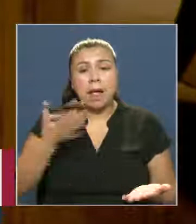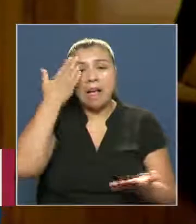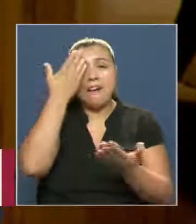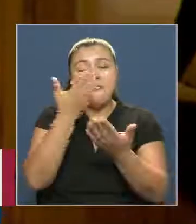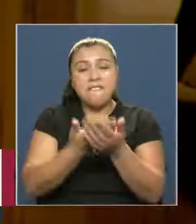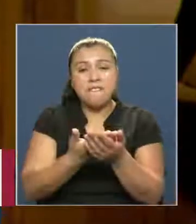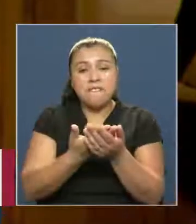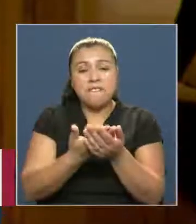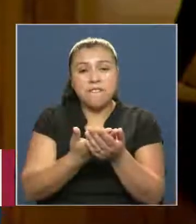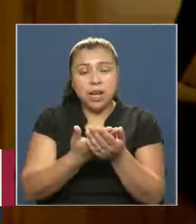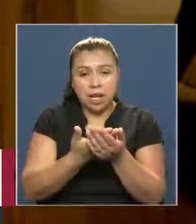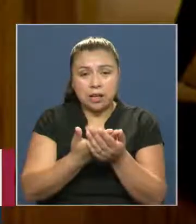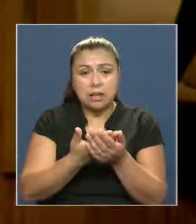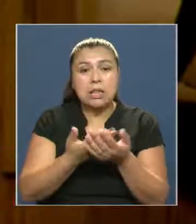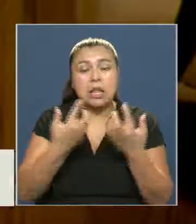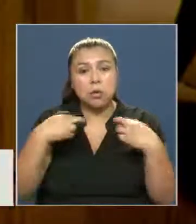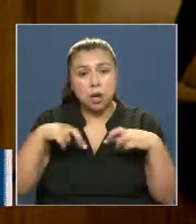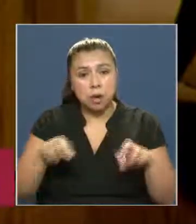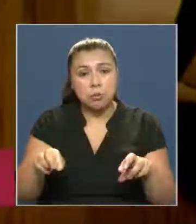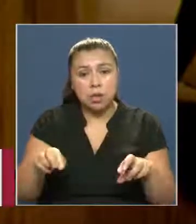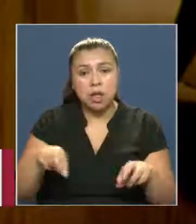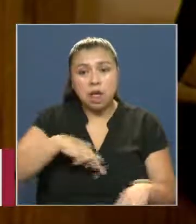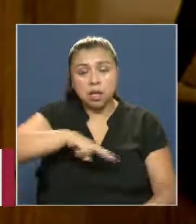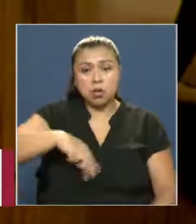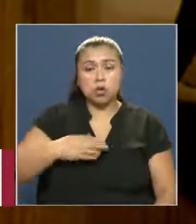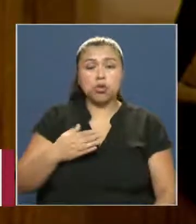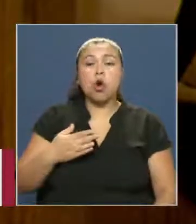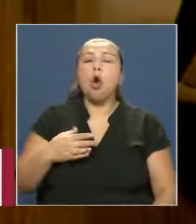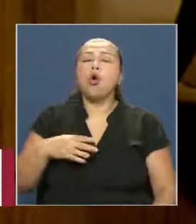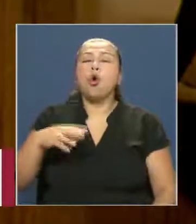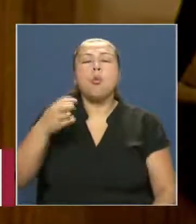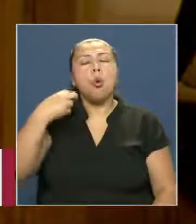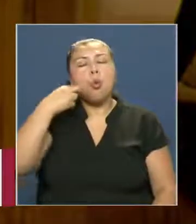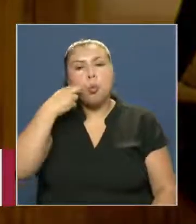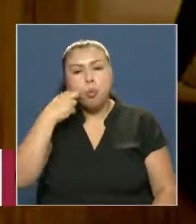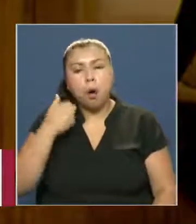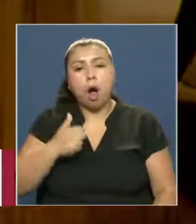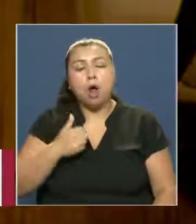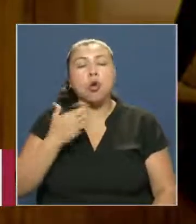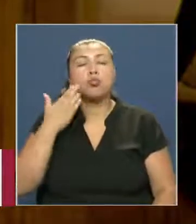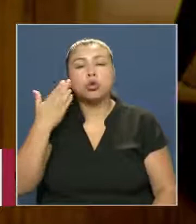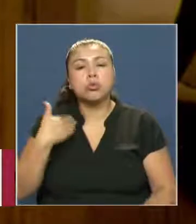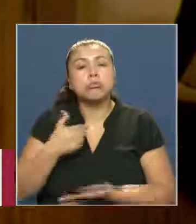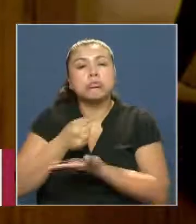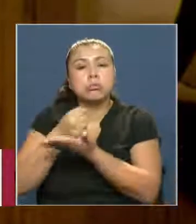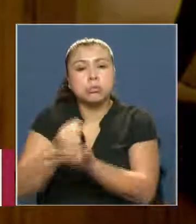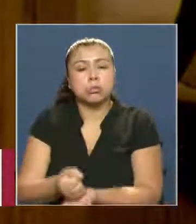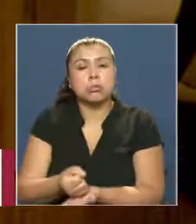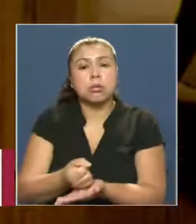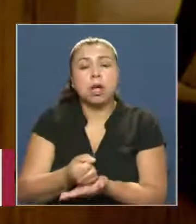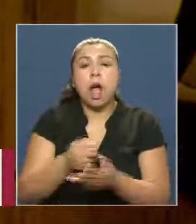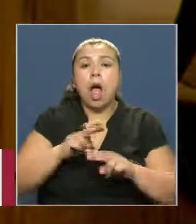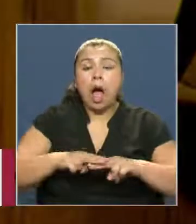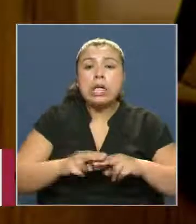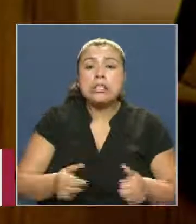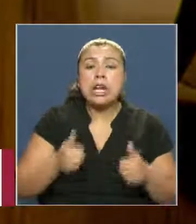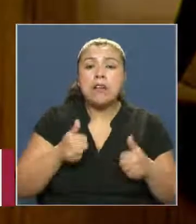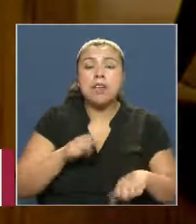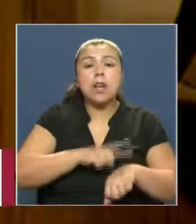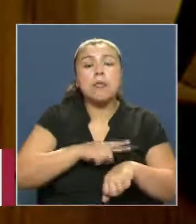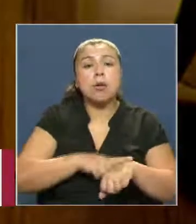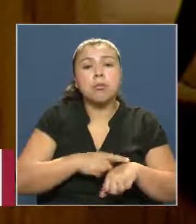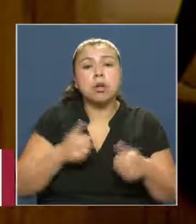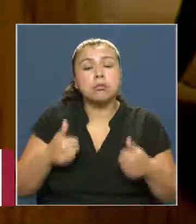valorar nuestro compromiso humanitario. En efecto, y es bastante fácil, hacer el bien en tiempos normales.